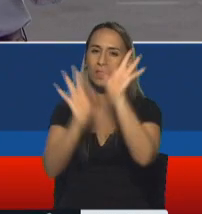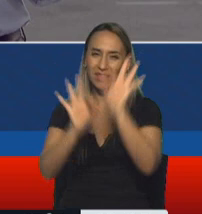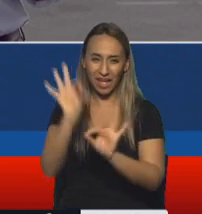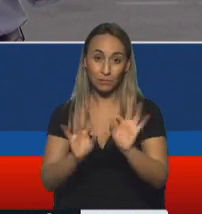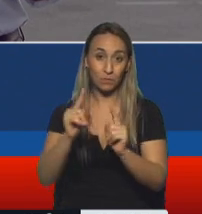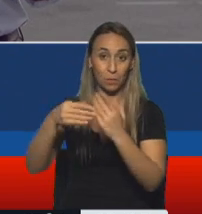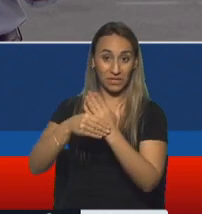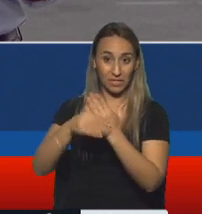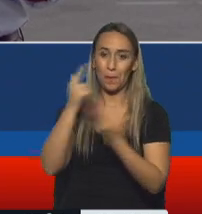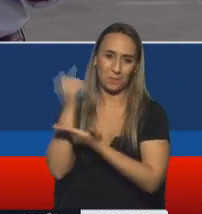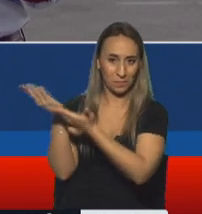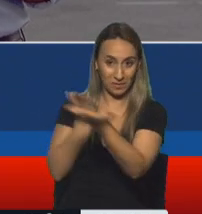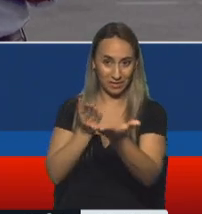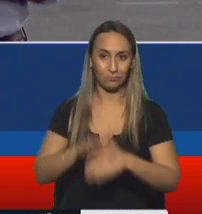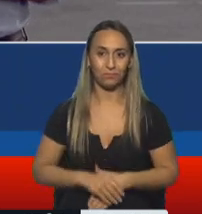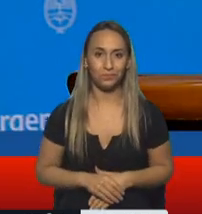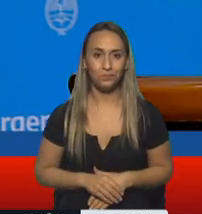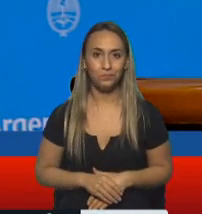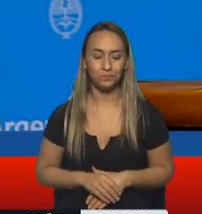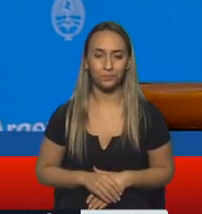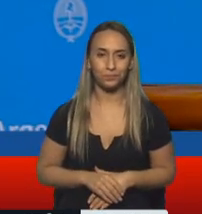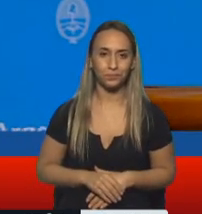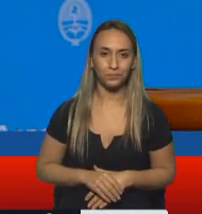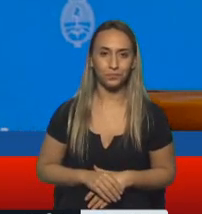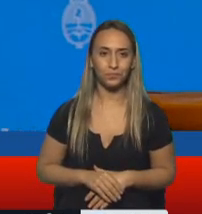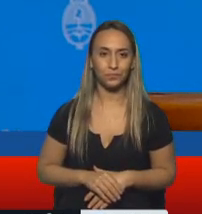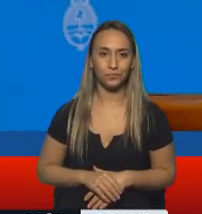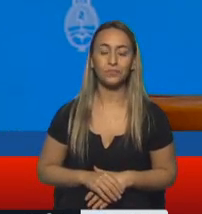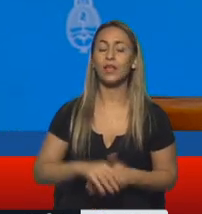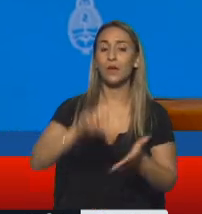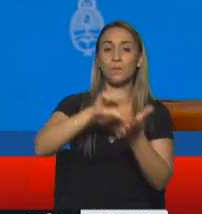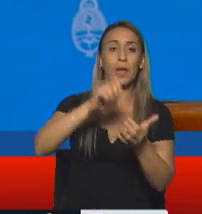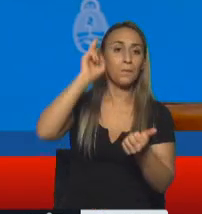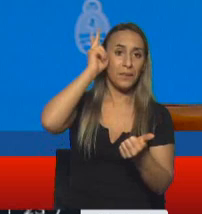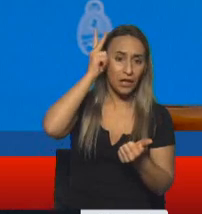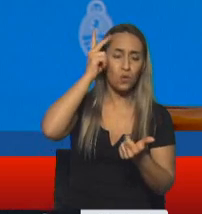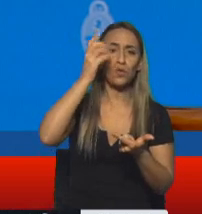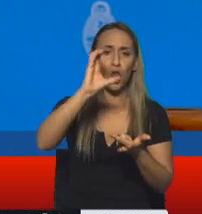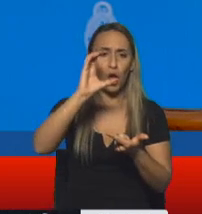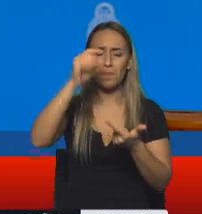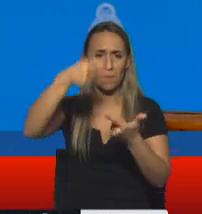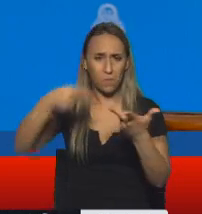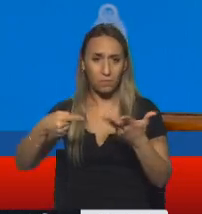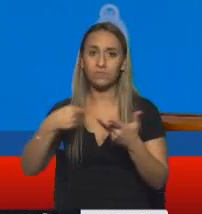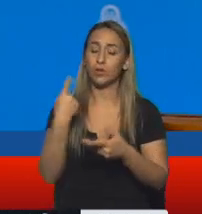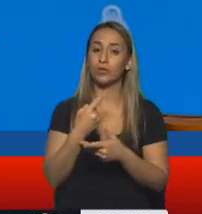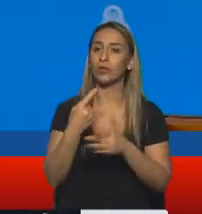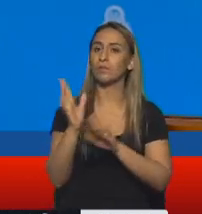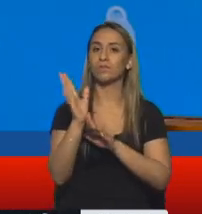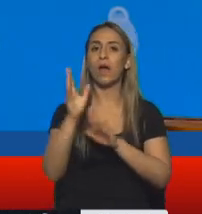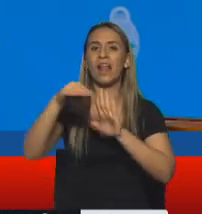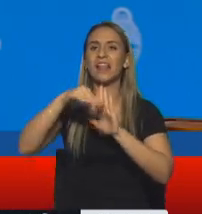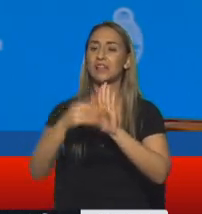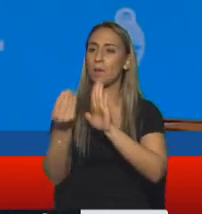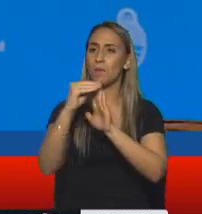ministra, la escuchamos y la vemos. Junto con Perú, Colombia y Namibia, seamos incorporados a la lista blanca,